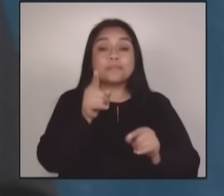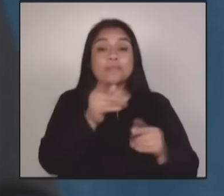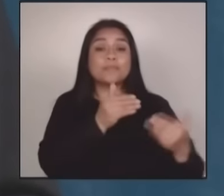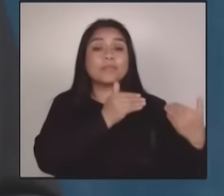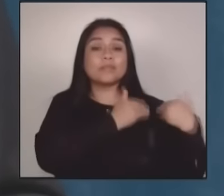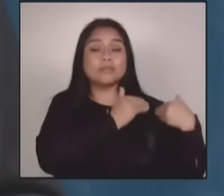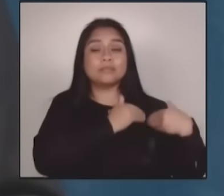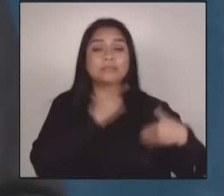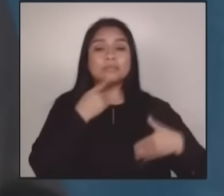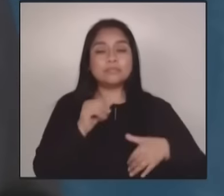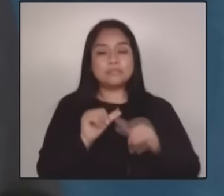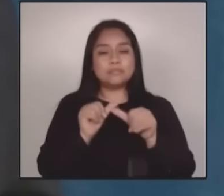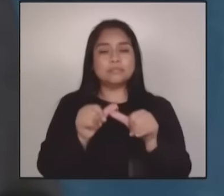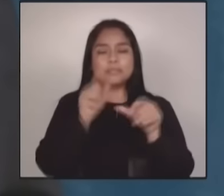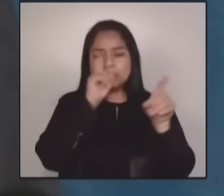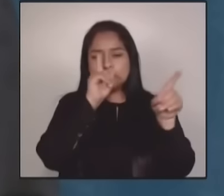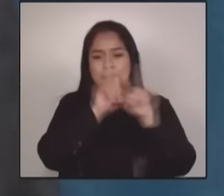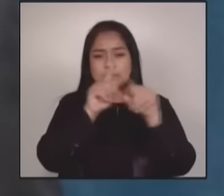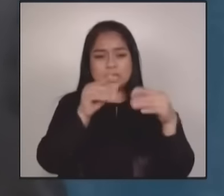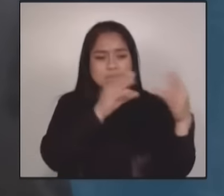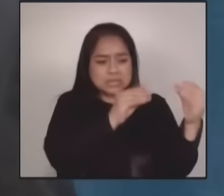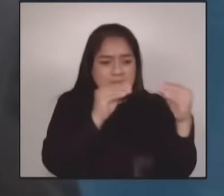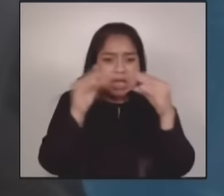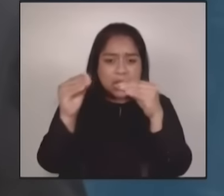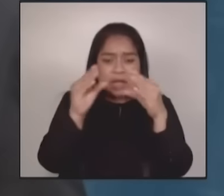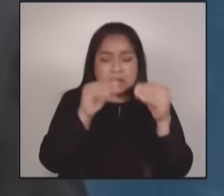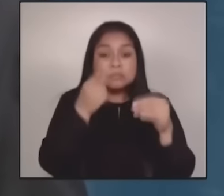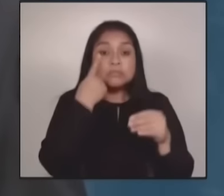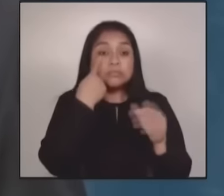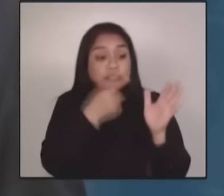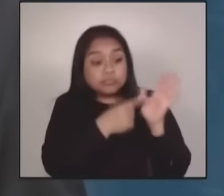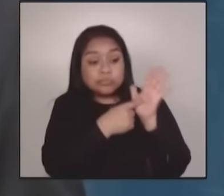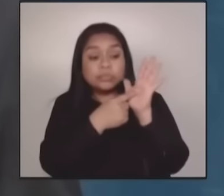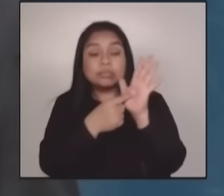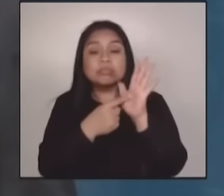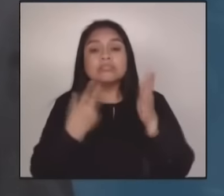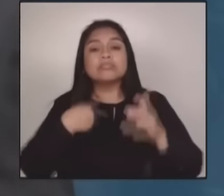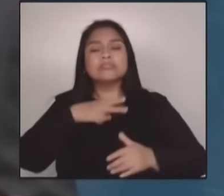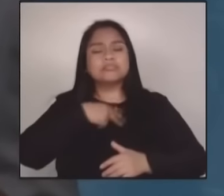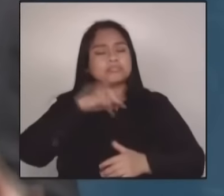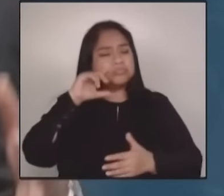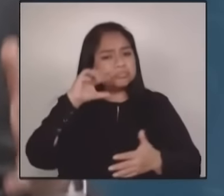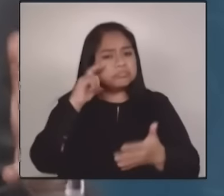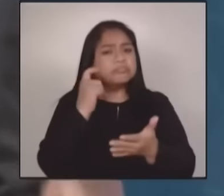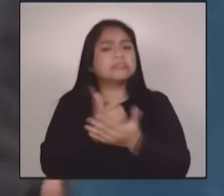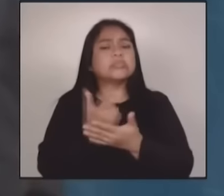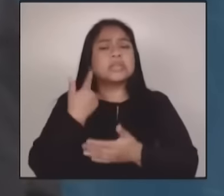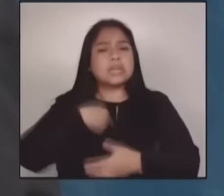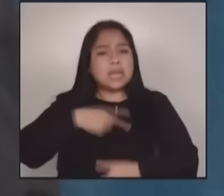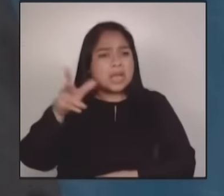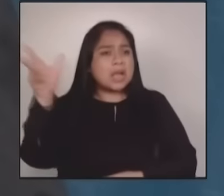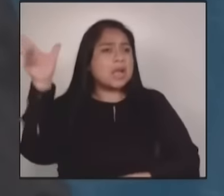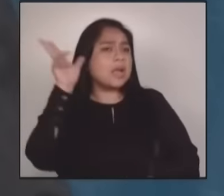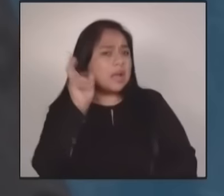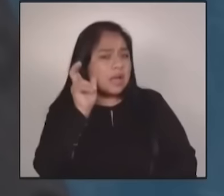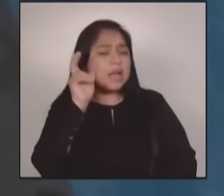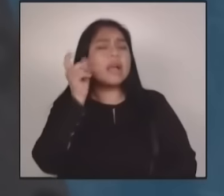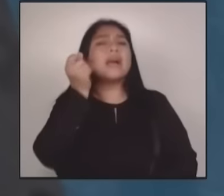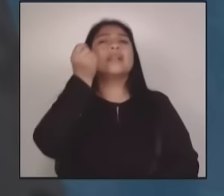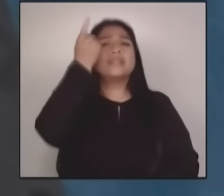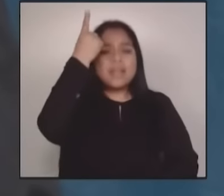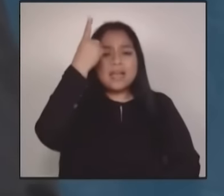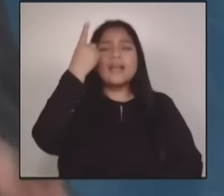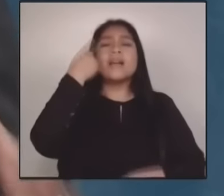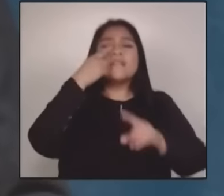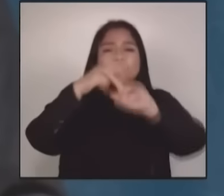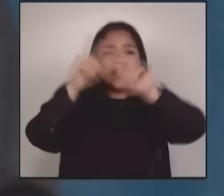continuo con el diálogo refleja nuestra convicción de que al escuchar y entender diversas